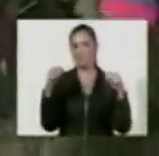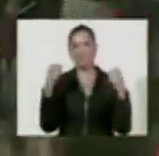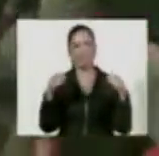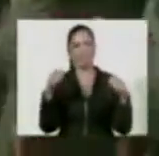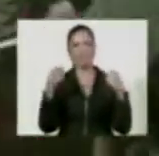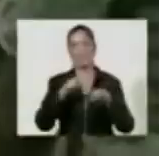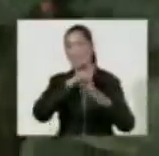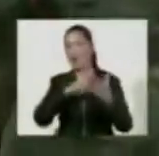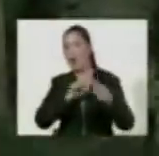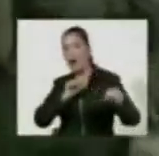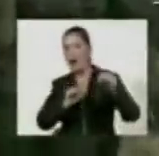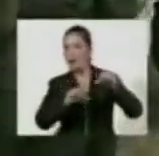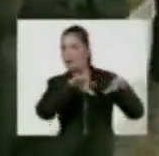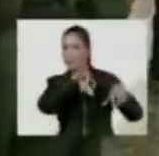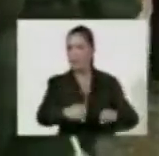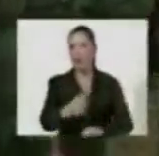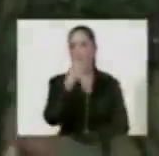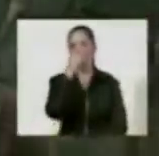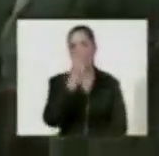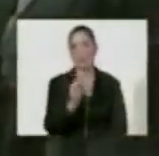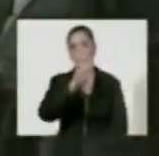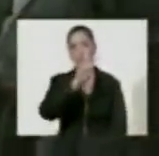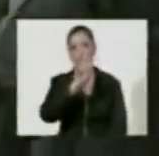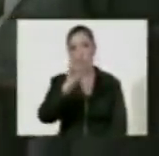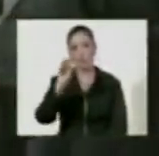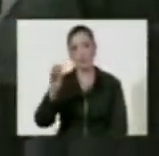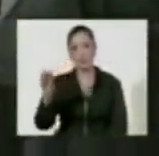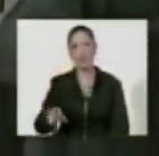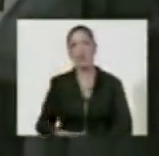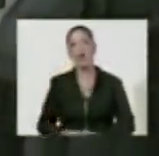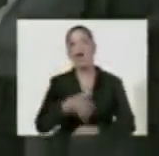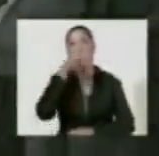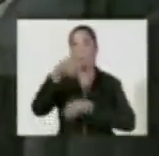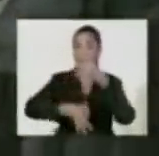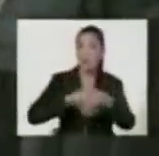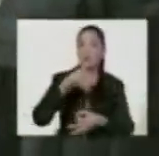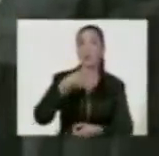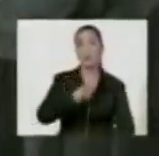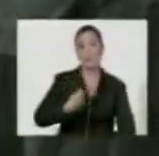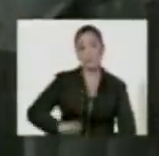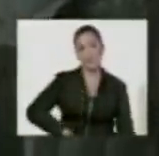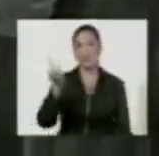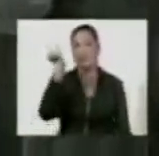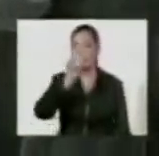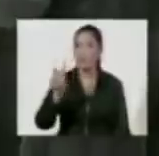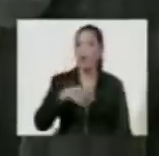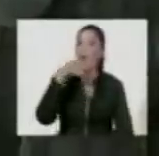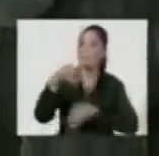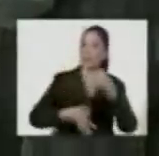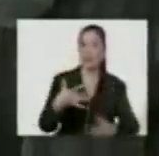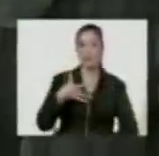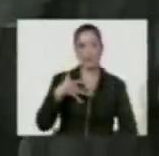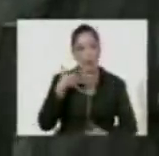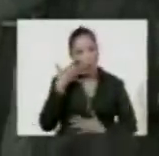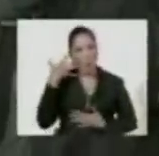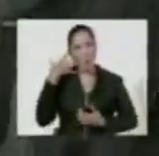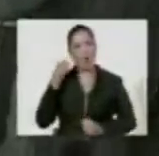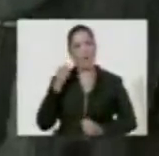Integral Antiimperialista Zamora 200, destacaba el jefe de Estado venezolano, que se siente orgulloso de